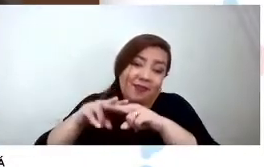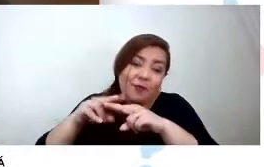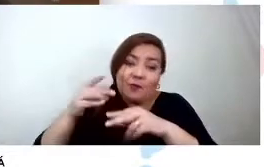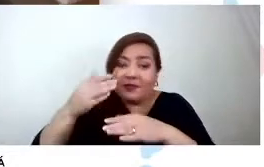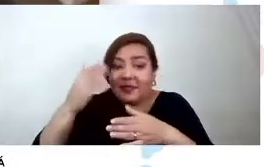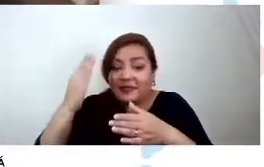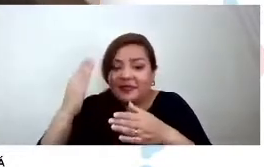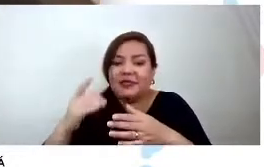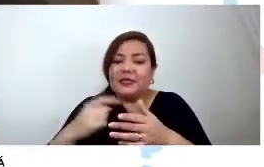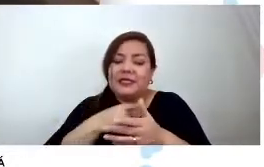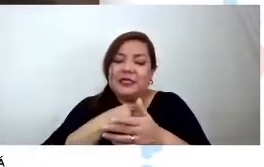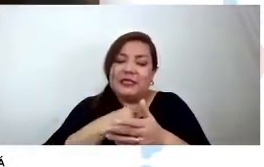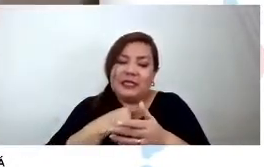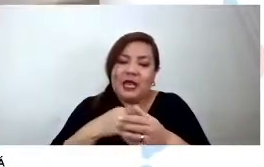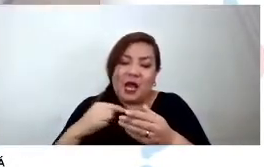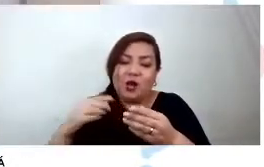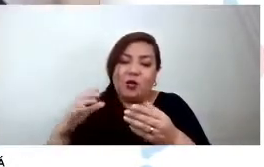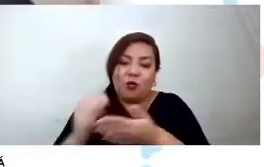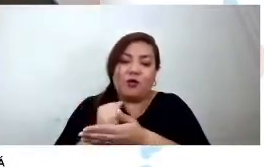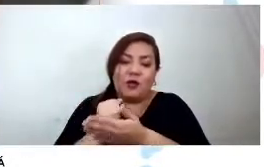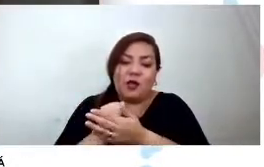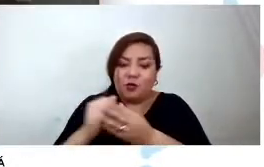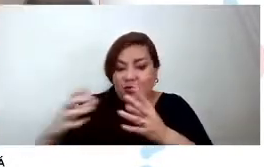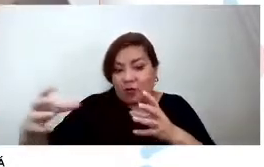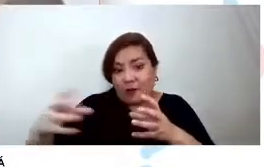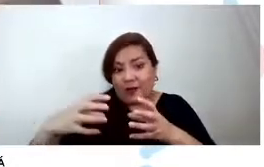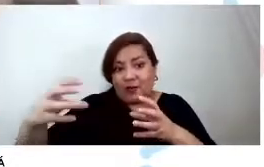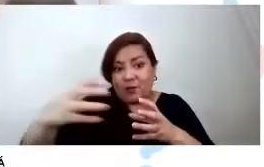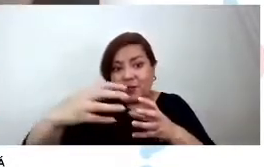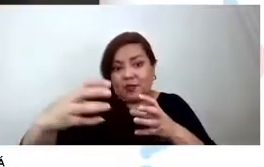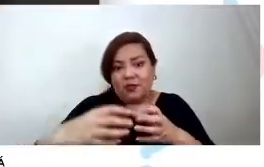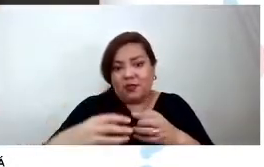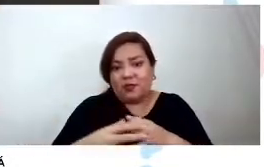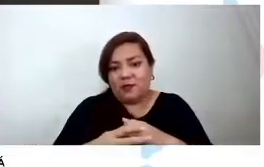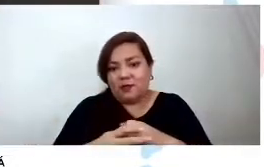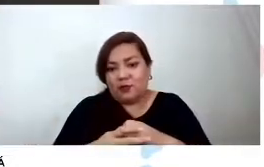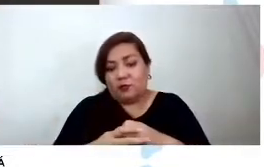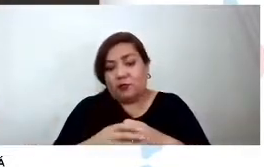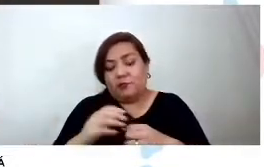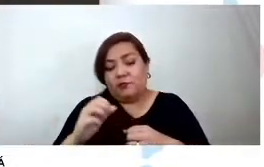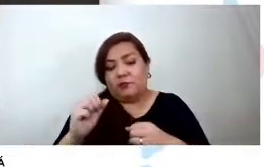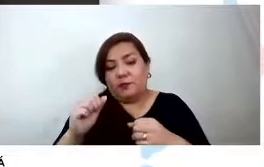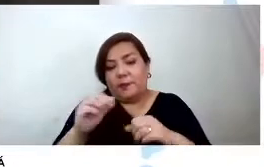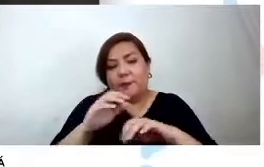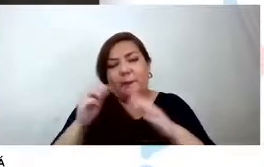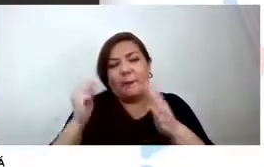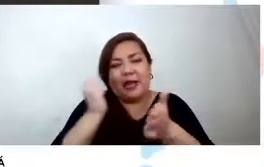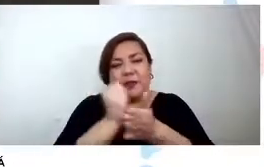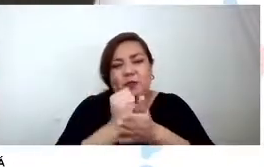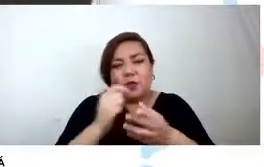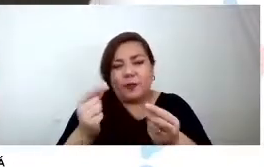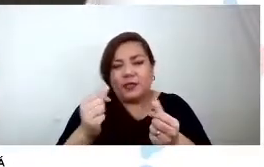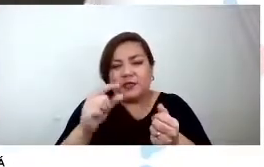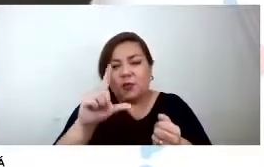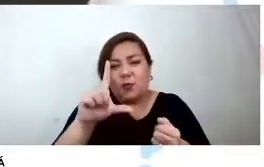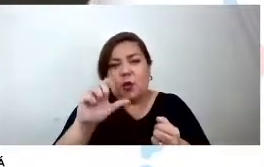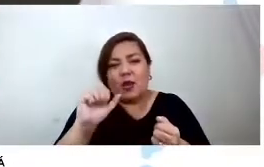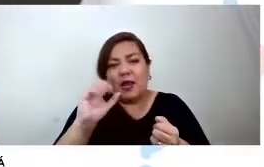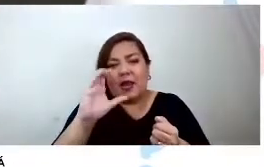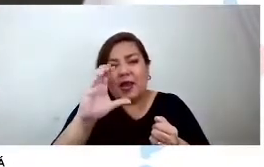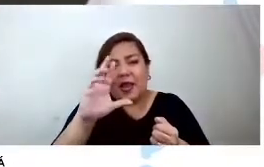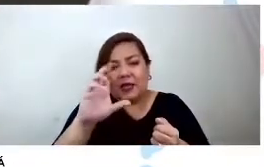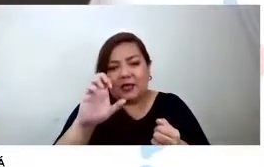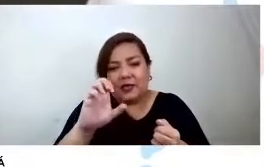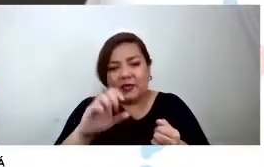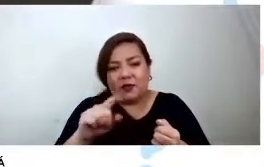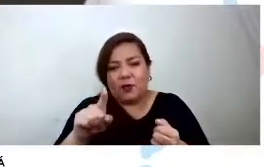quisieron lograr contar con las partes completas, lo adhirieron con un adhesivo que al parecer es como una especie de lacre, ¿ya? Es como